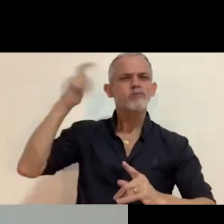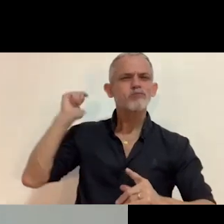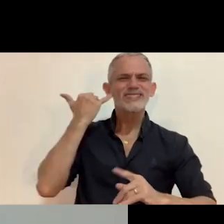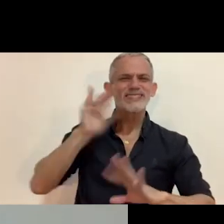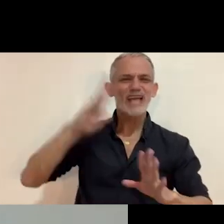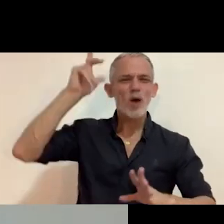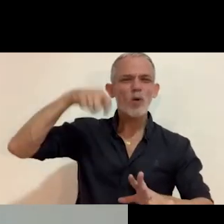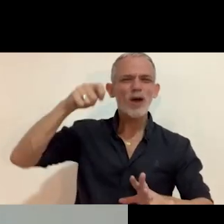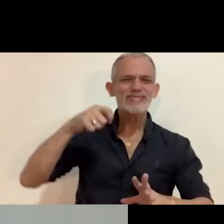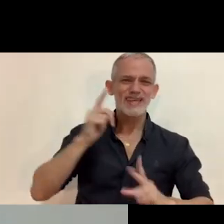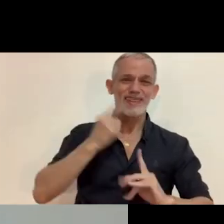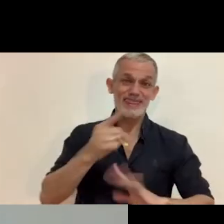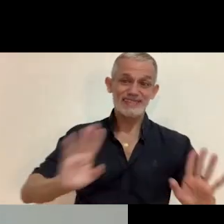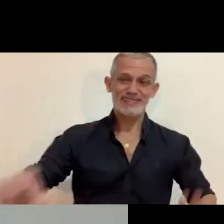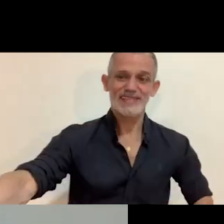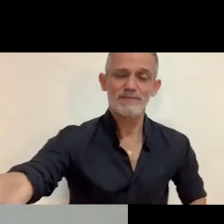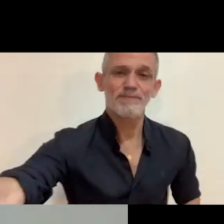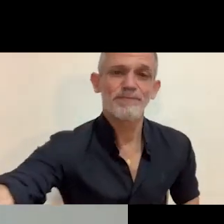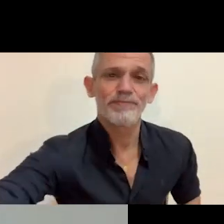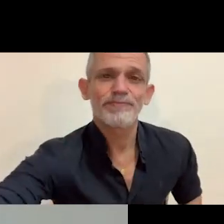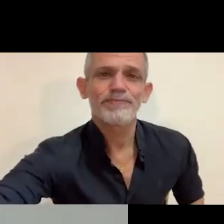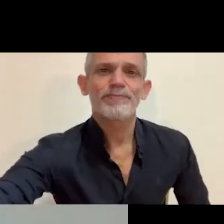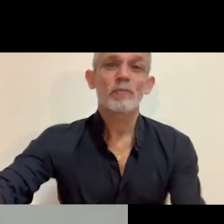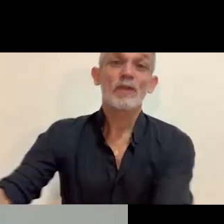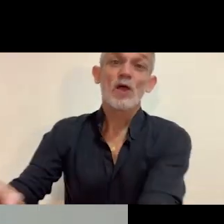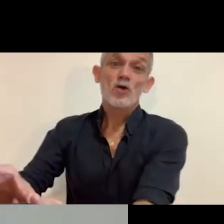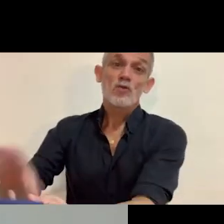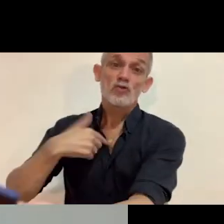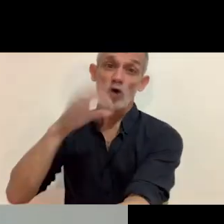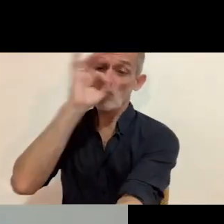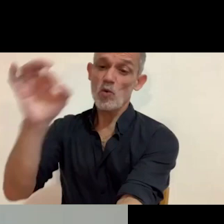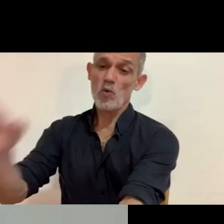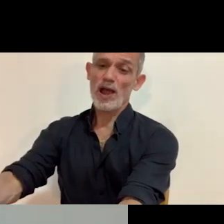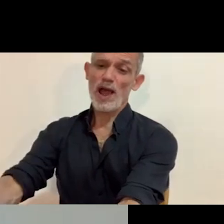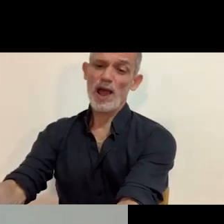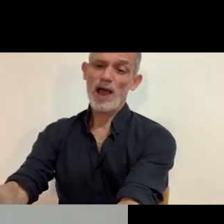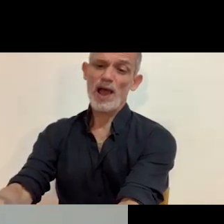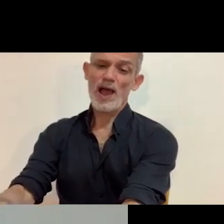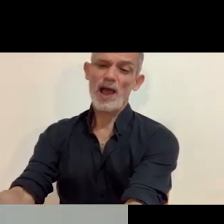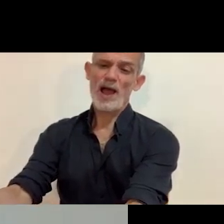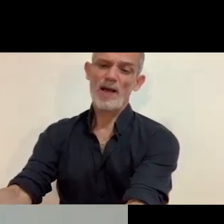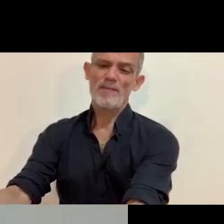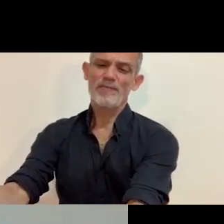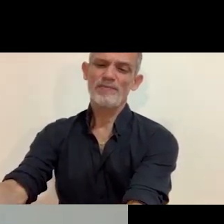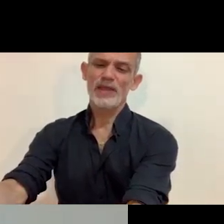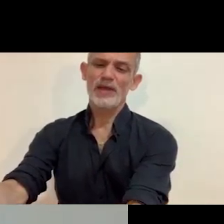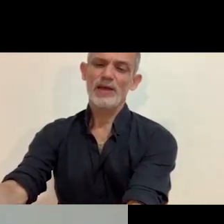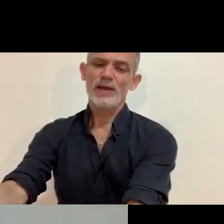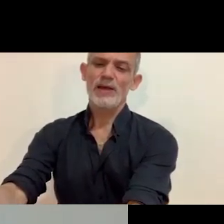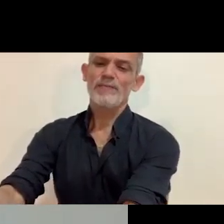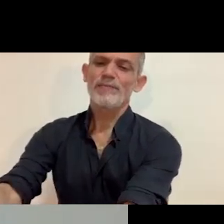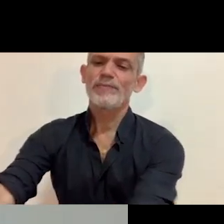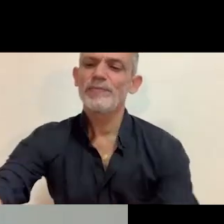tribunales. Yo la verdad es que nunca estuve muy de acuerdo con este artículo 19, y parte